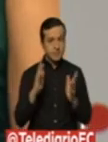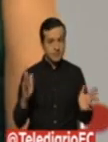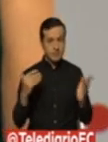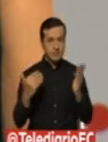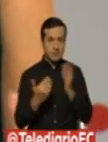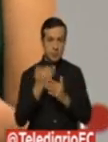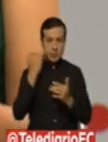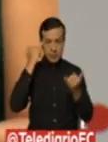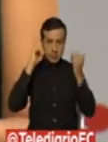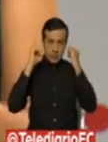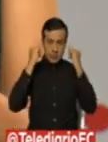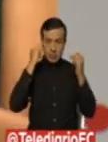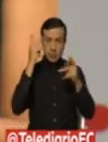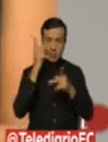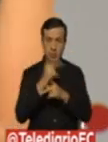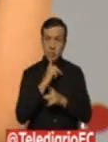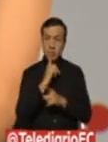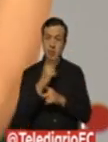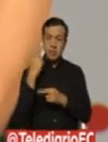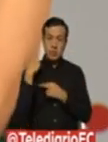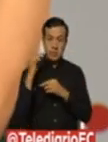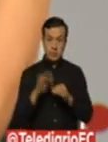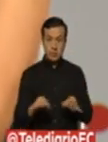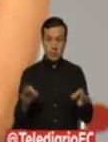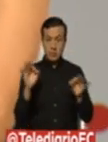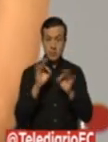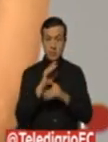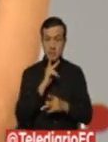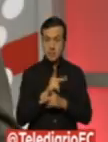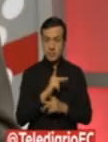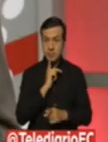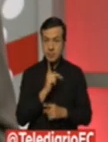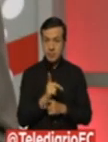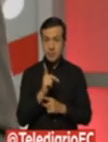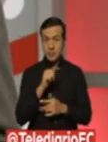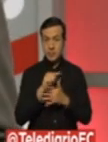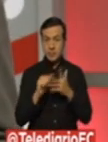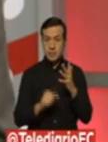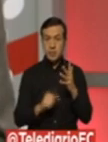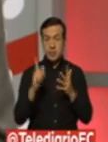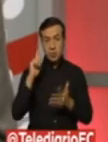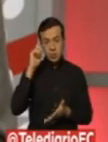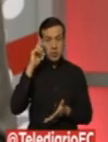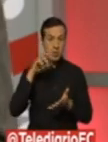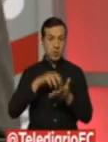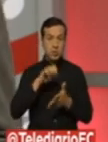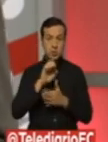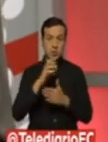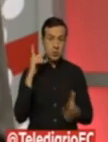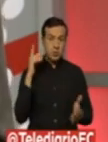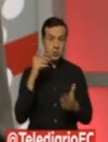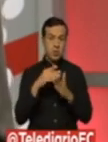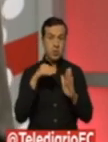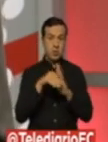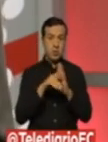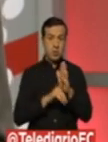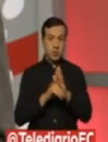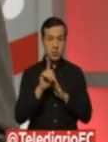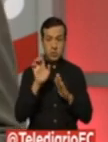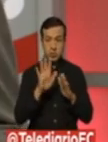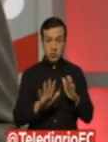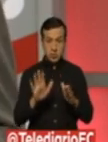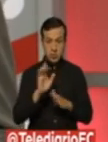estas iniciativas que cuiden que sean responsables con el medio ambiente la razón principal es porque el gobierno nacional a través del banco de desarrollo del